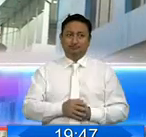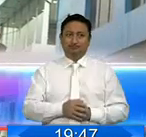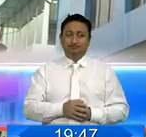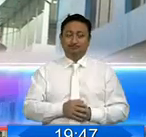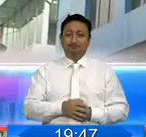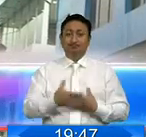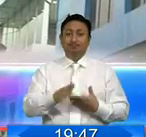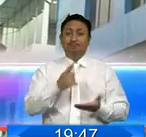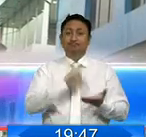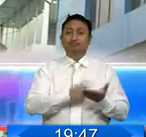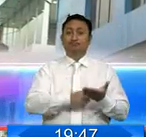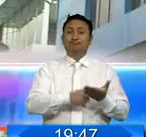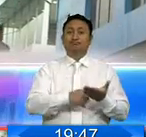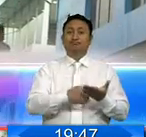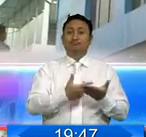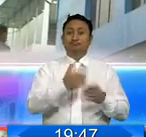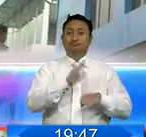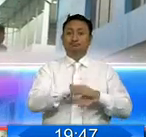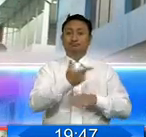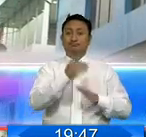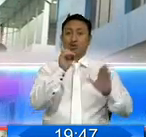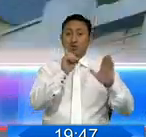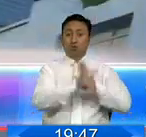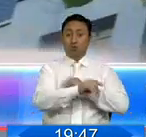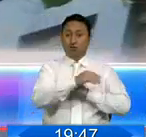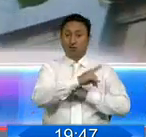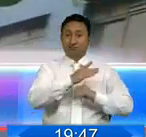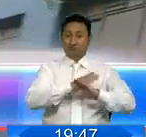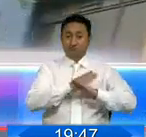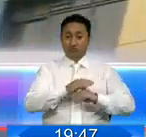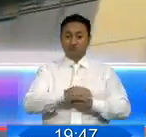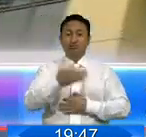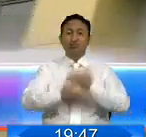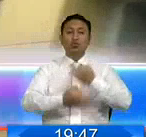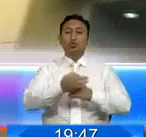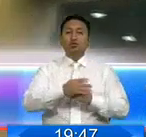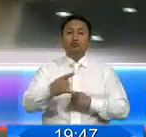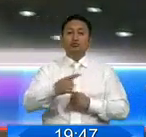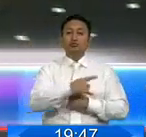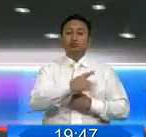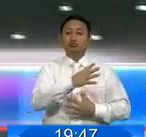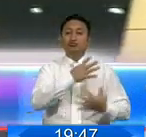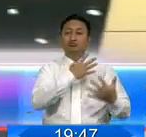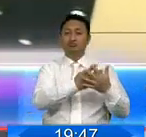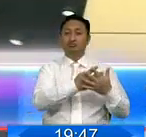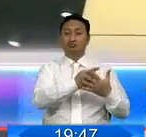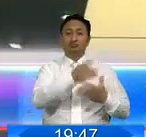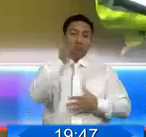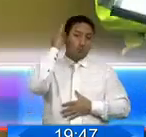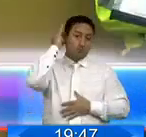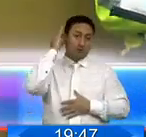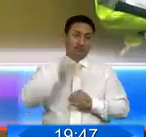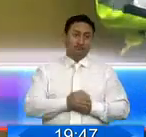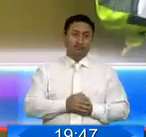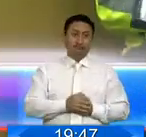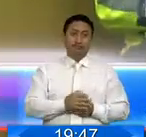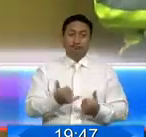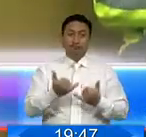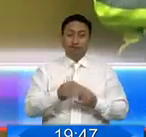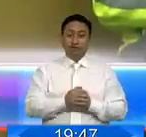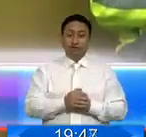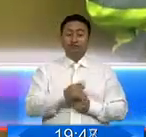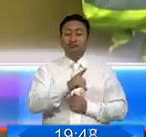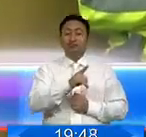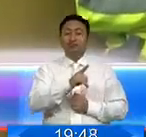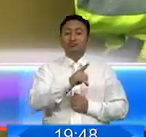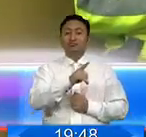una audiencia de flagrancia por la denuncia de ataque y resistencia, el juez determinó medidas cautelares para la conductora, quien tiene que presentarse